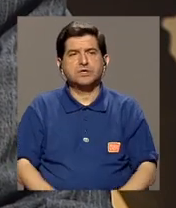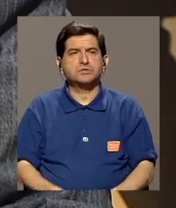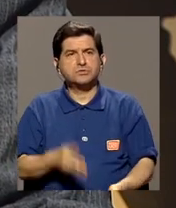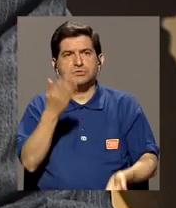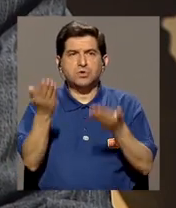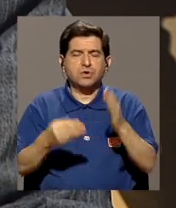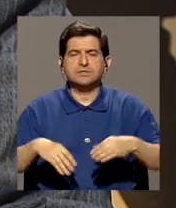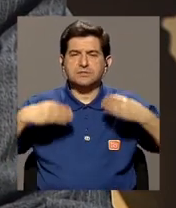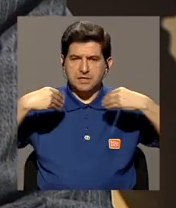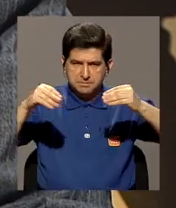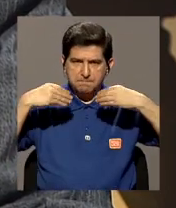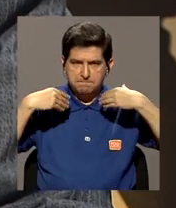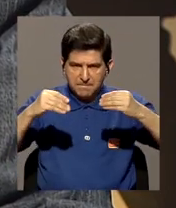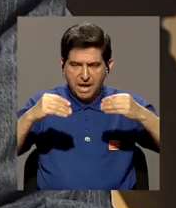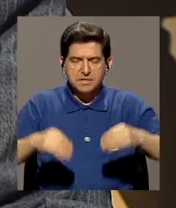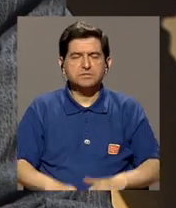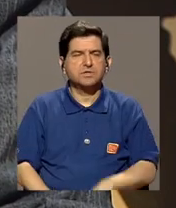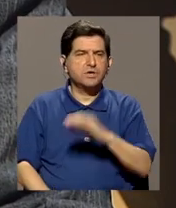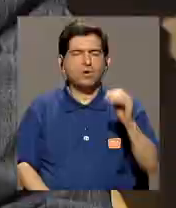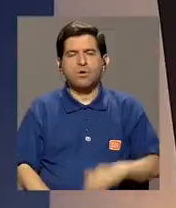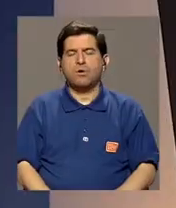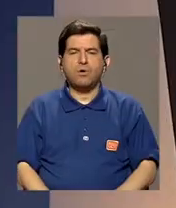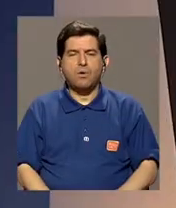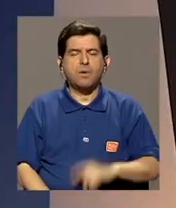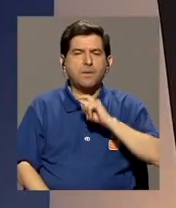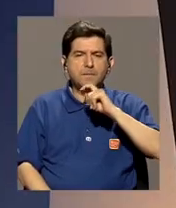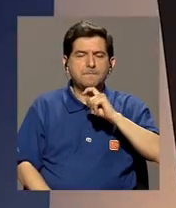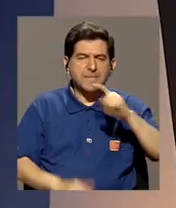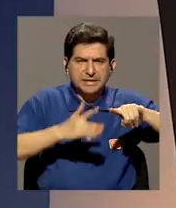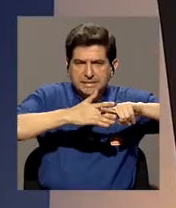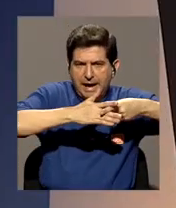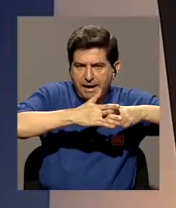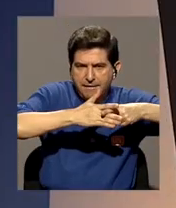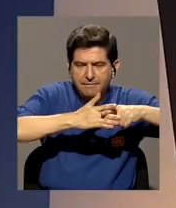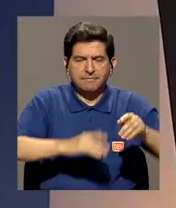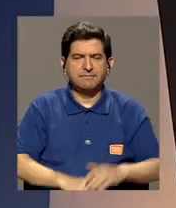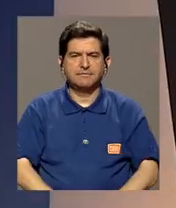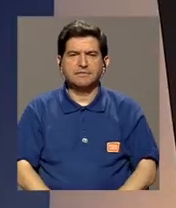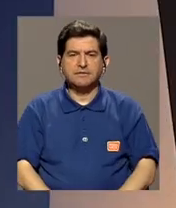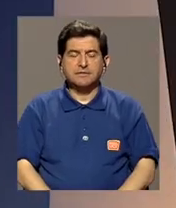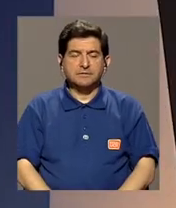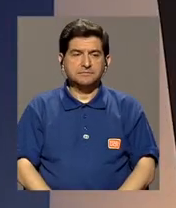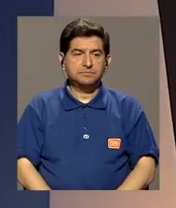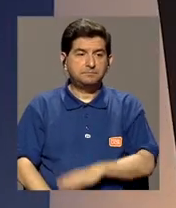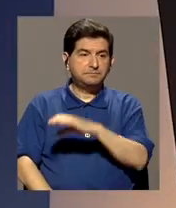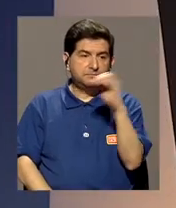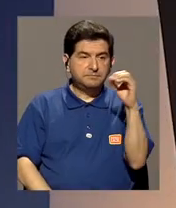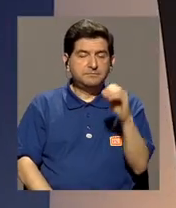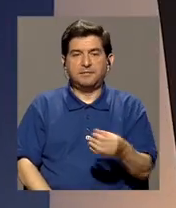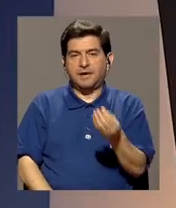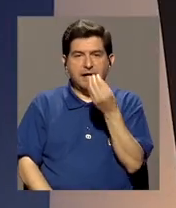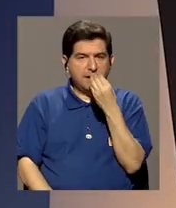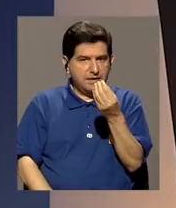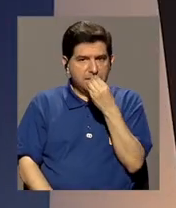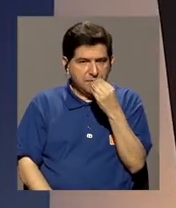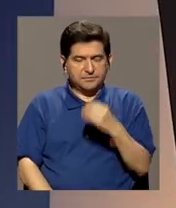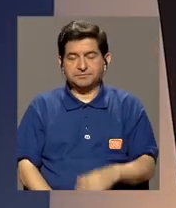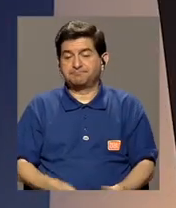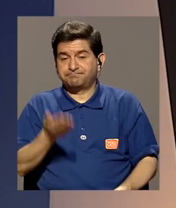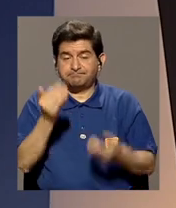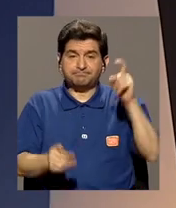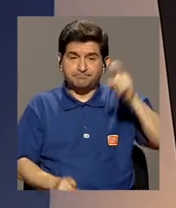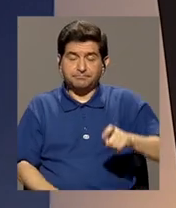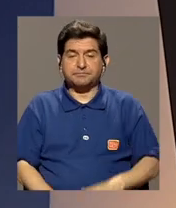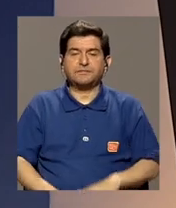sector plástico algunas del sector metalmecánico este algunas del sector alimentario que necesitan